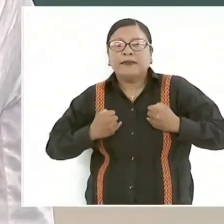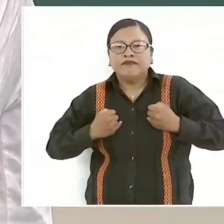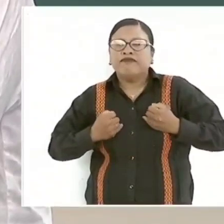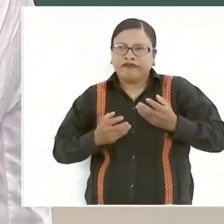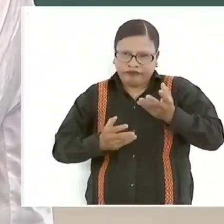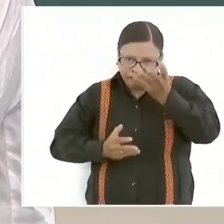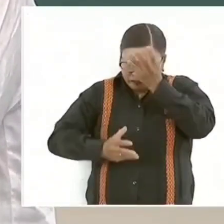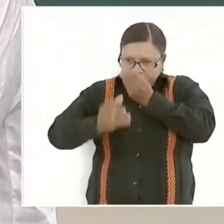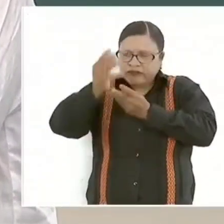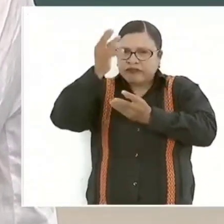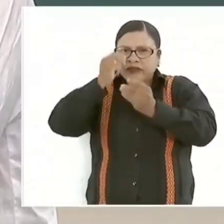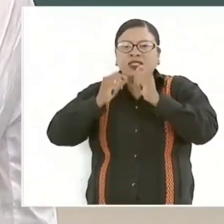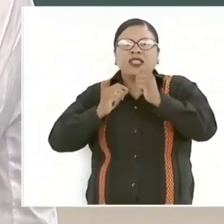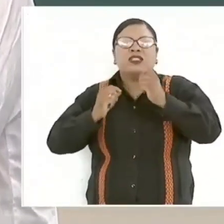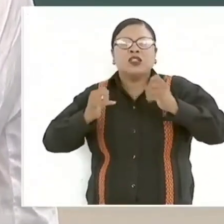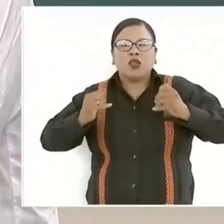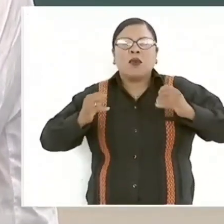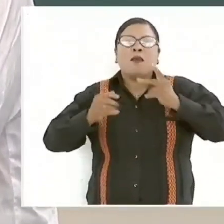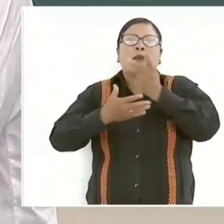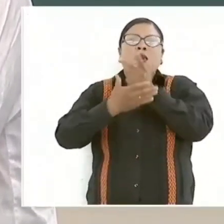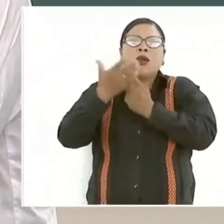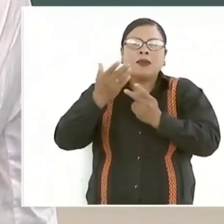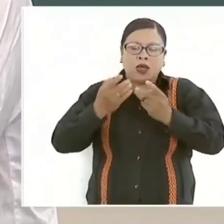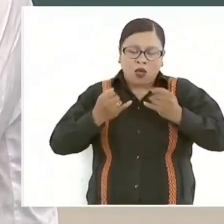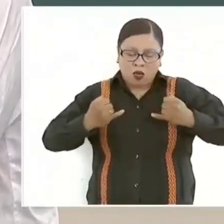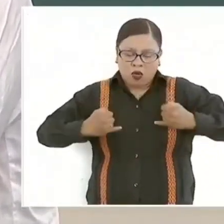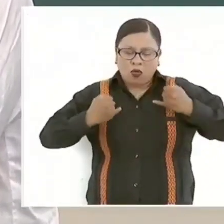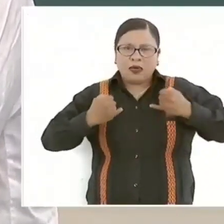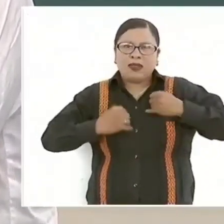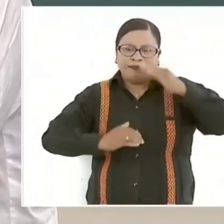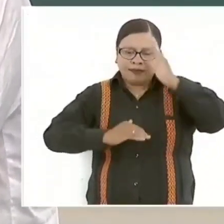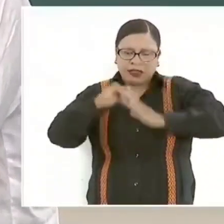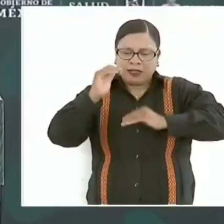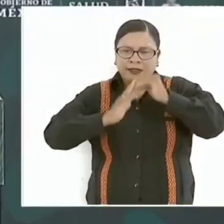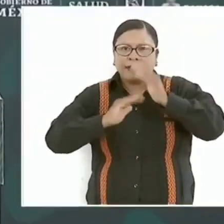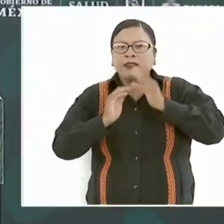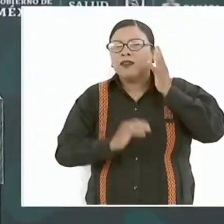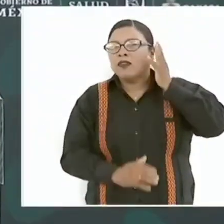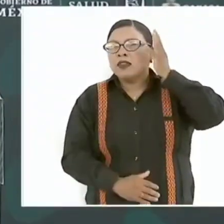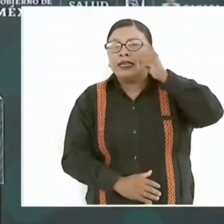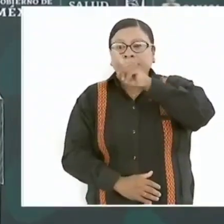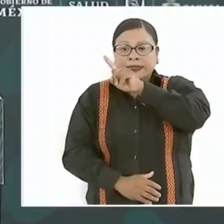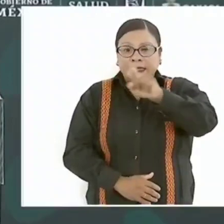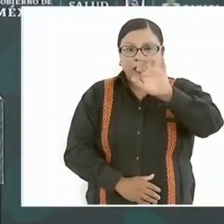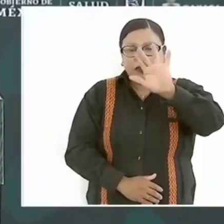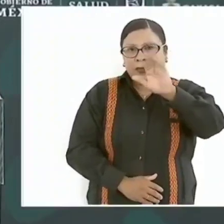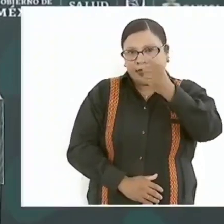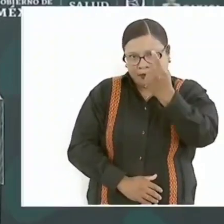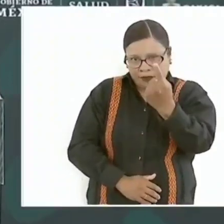capacitándose en el programa Jóvenes Construyendo el Futuro, 151 jóvenes,